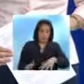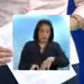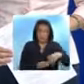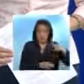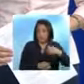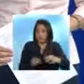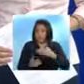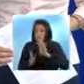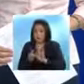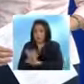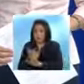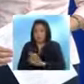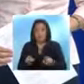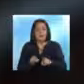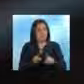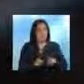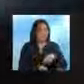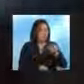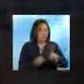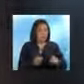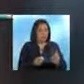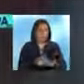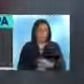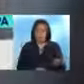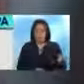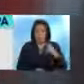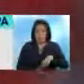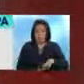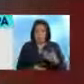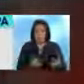algunos también fueron intervenidos. Que venga el patrullero.